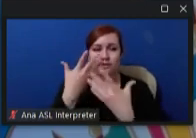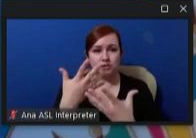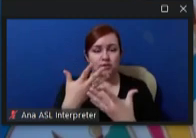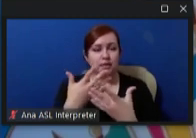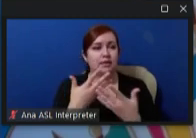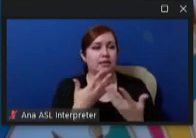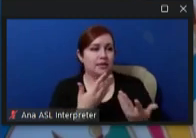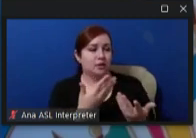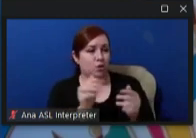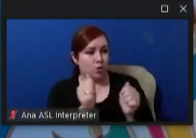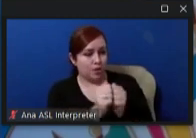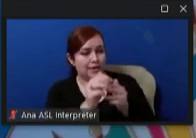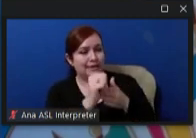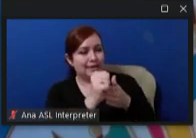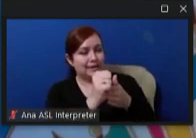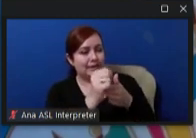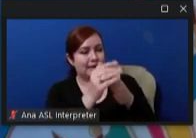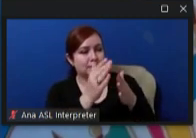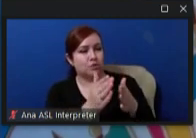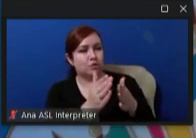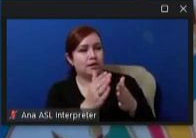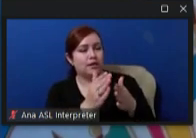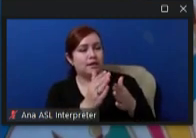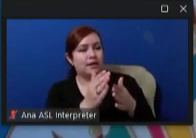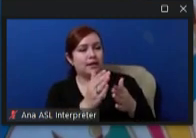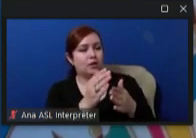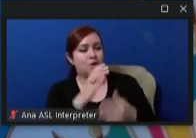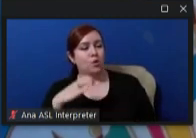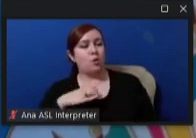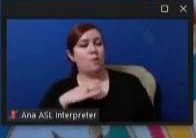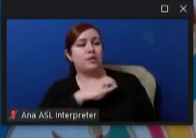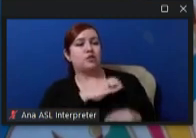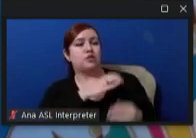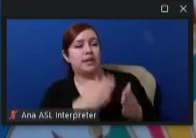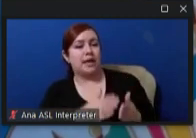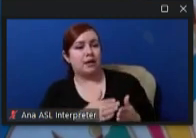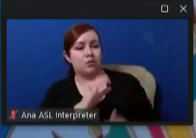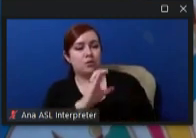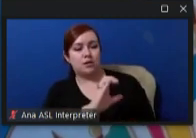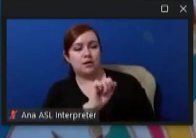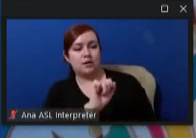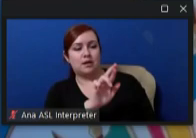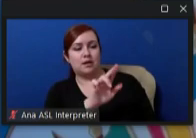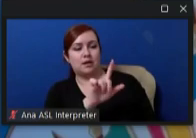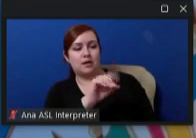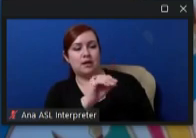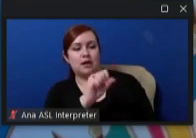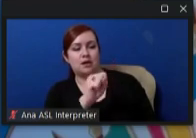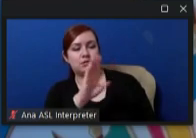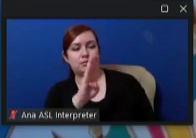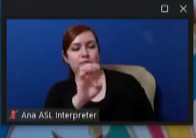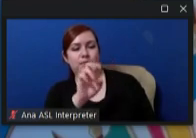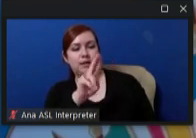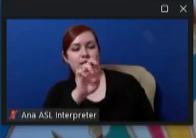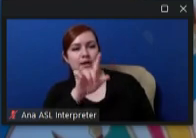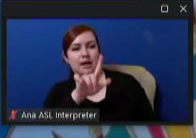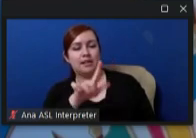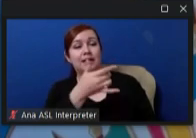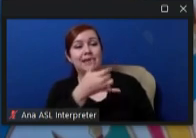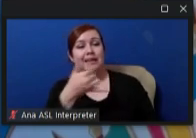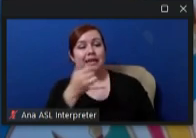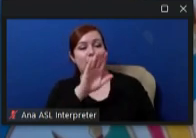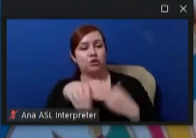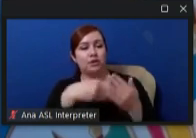del comisionado Carlos Bernal y el equipo técnico de la Relatoría para las Personas, los Derechos de las Personas